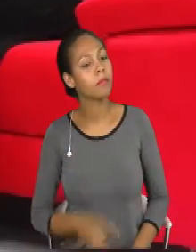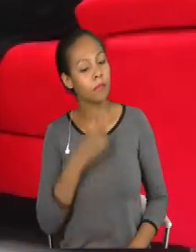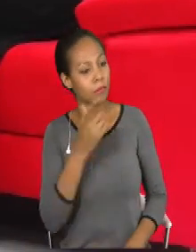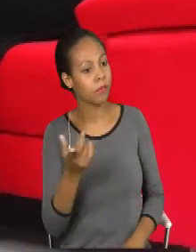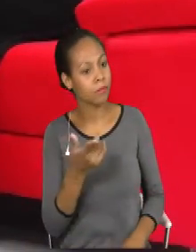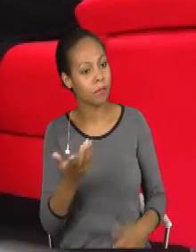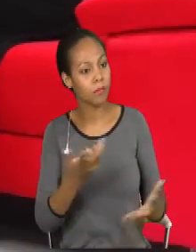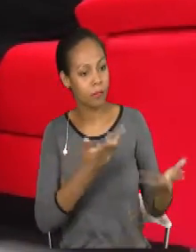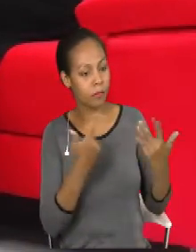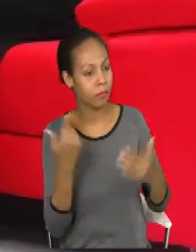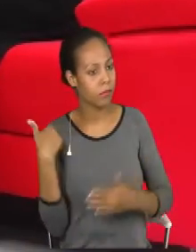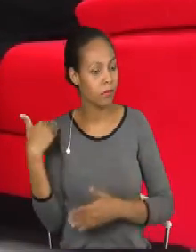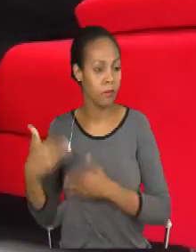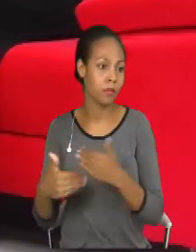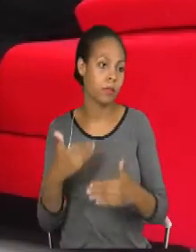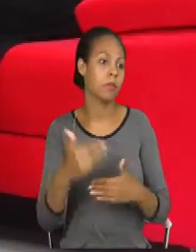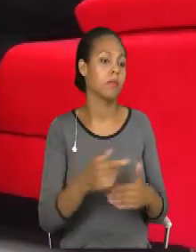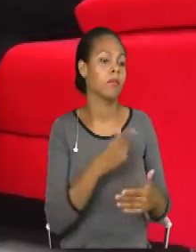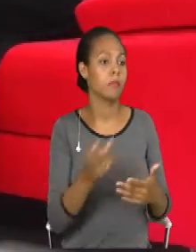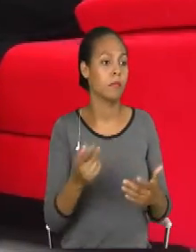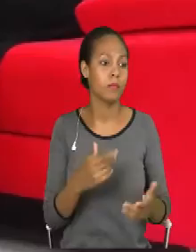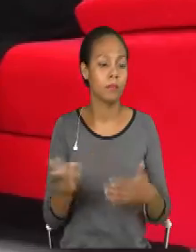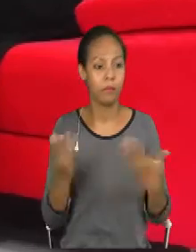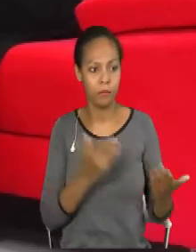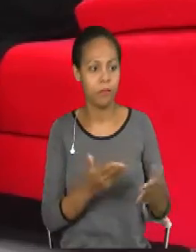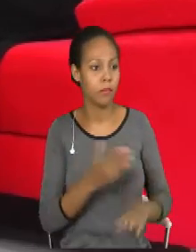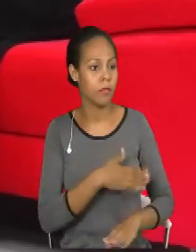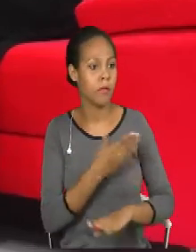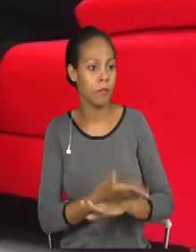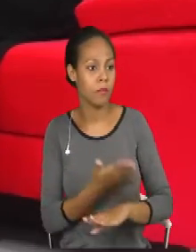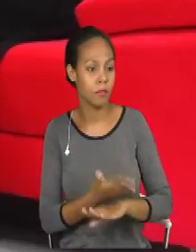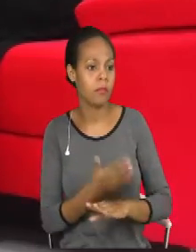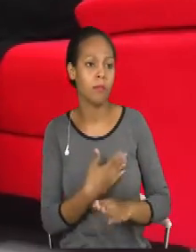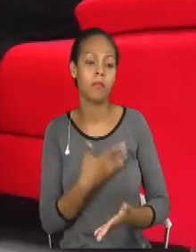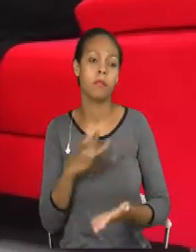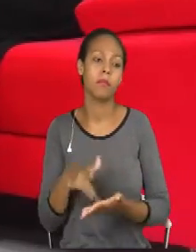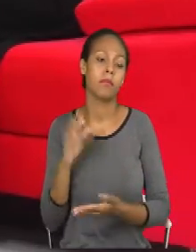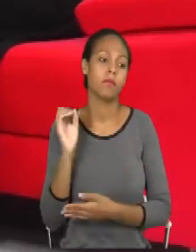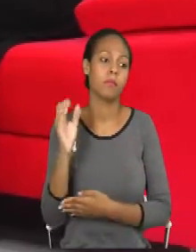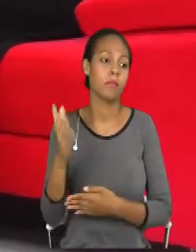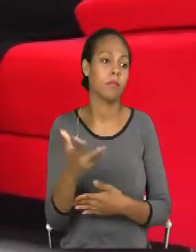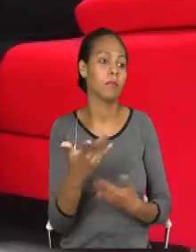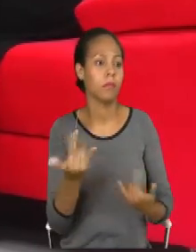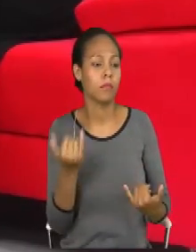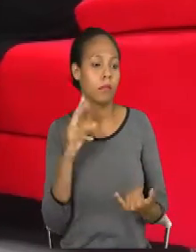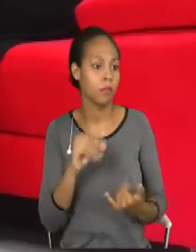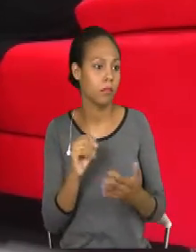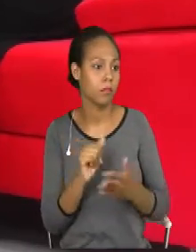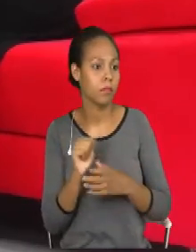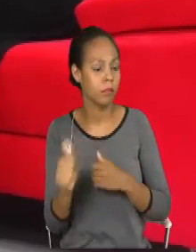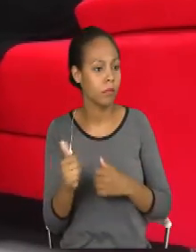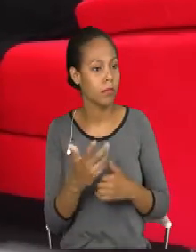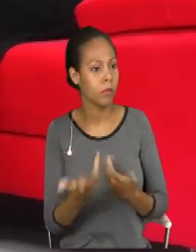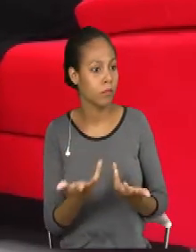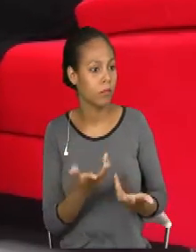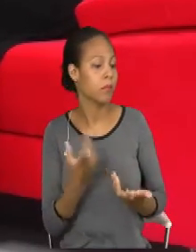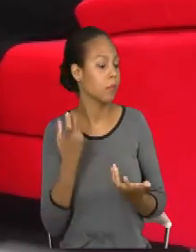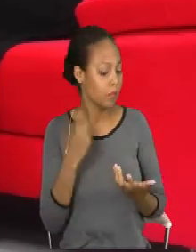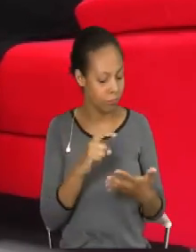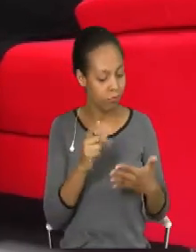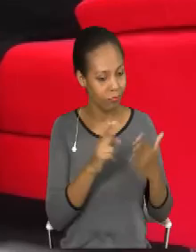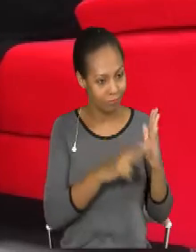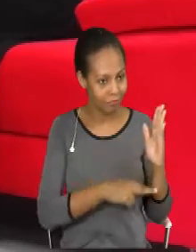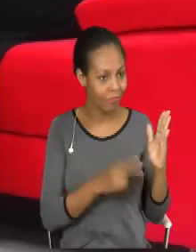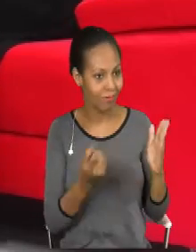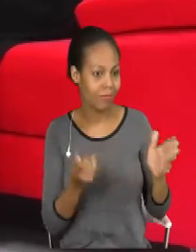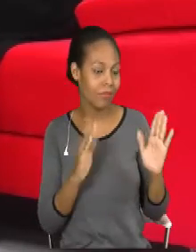este proceso de que les aceptaran la propuesta, de ir allá a exponerla, que si pasaron, que no pasaron, que les falta esto, que